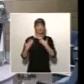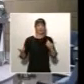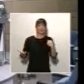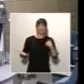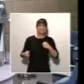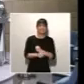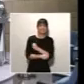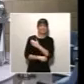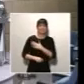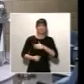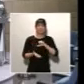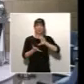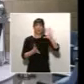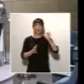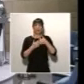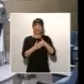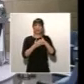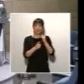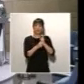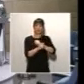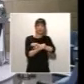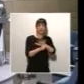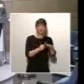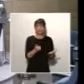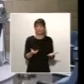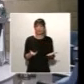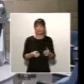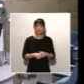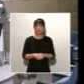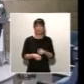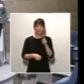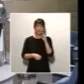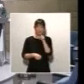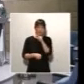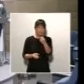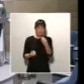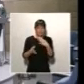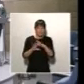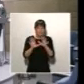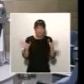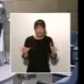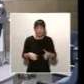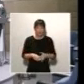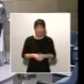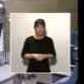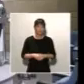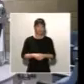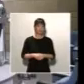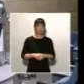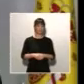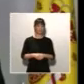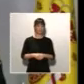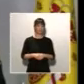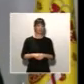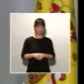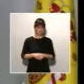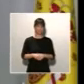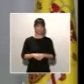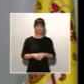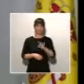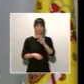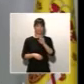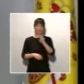virus. No sé si alguno de los daos nos puede aclarar esta cuestión. Sí, sí. Efectivamente, son las UPRs que mandamos. Tenemos